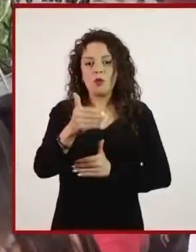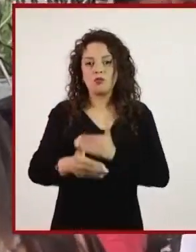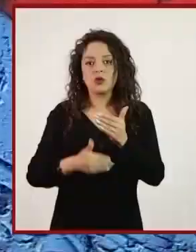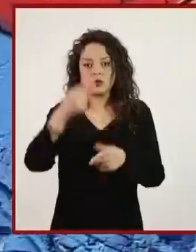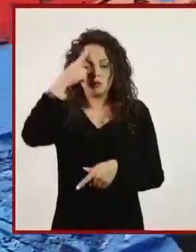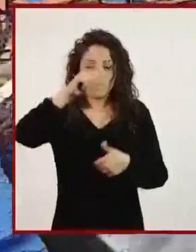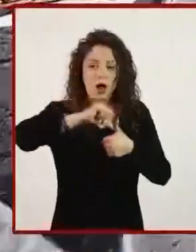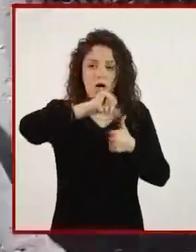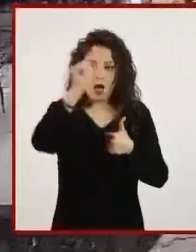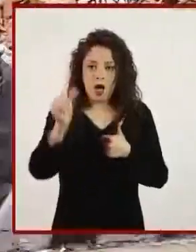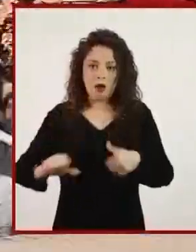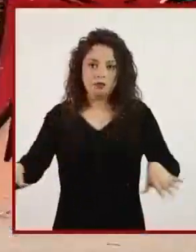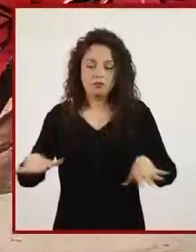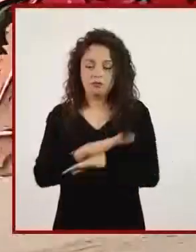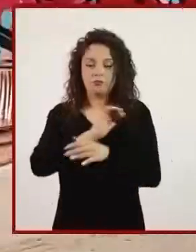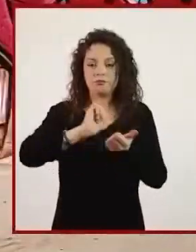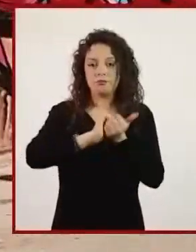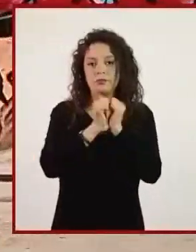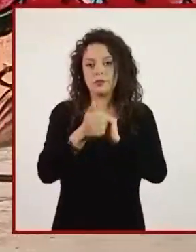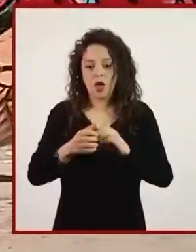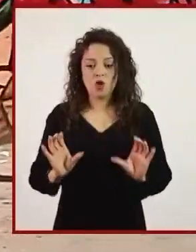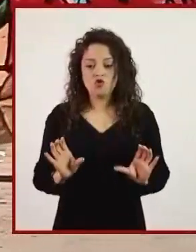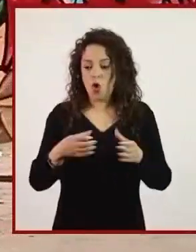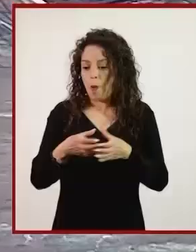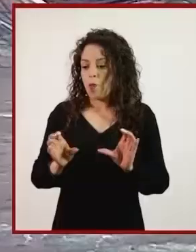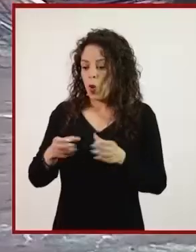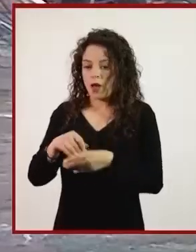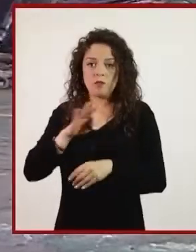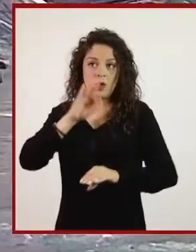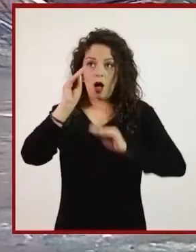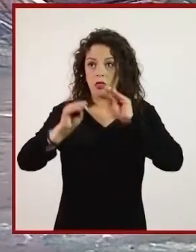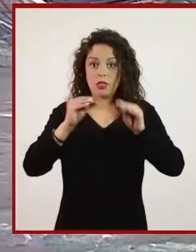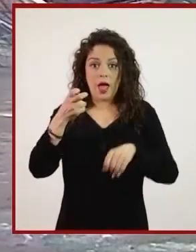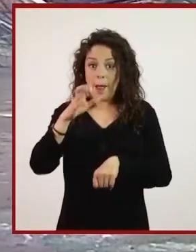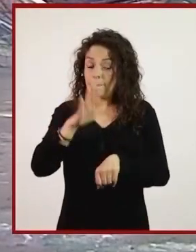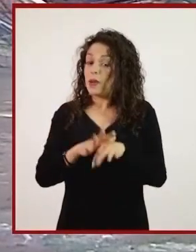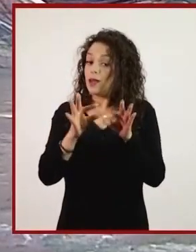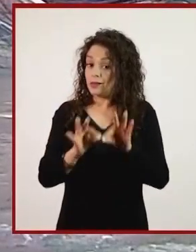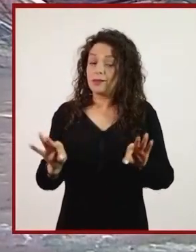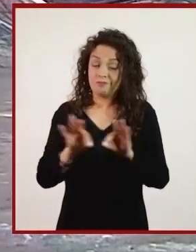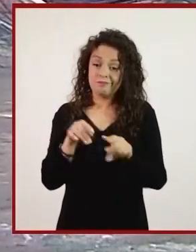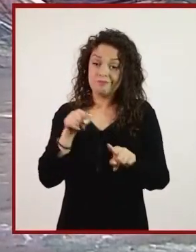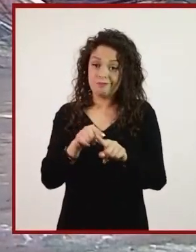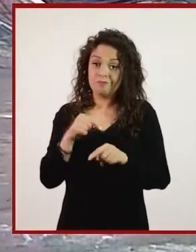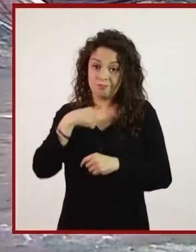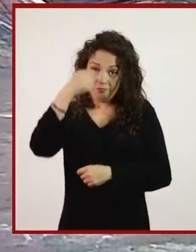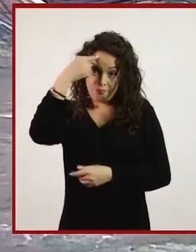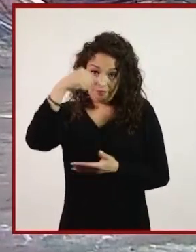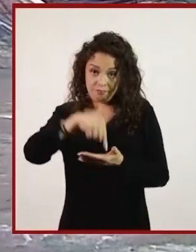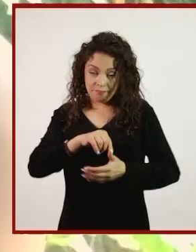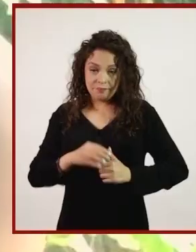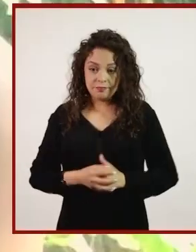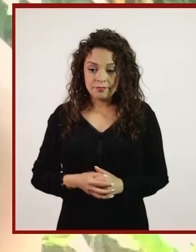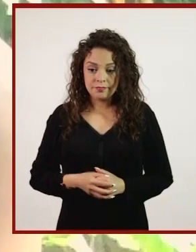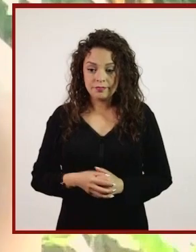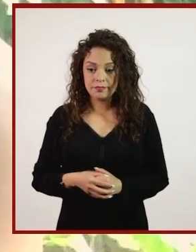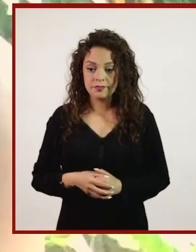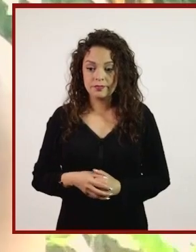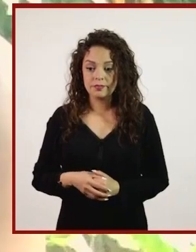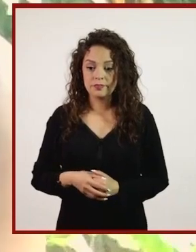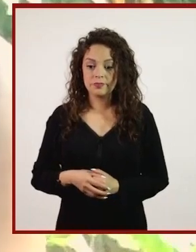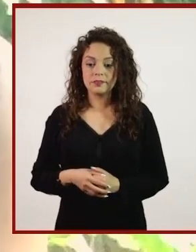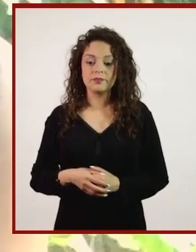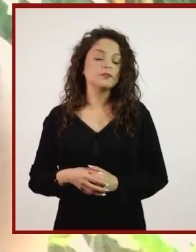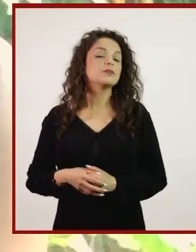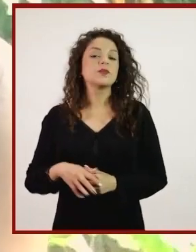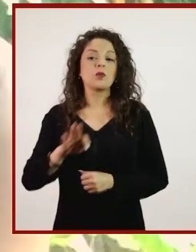hay mucho más apertura para apoyar los procesos, ¿no? De trabajo con comunidades, que al final, pues es la